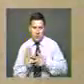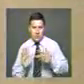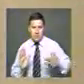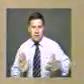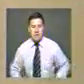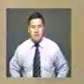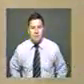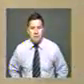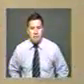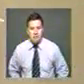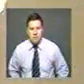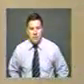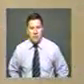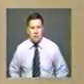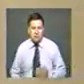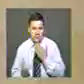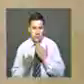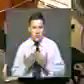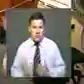constitucional. Gracias.